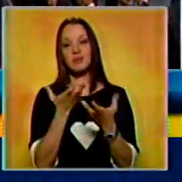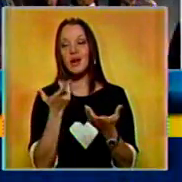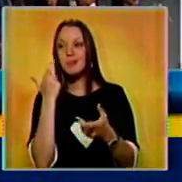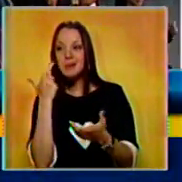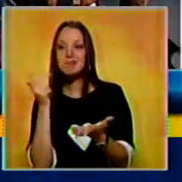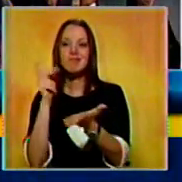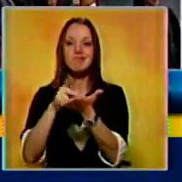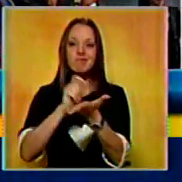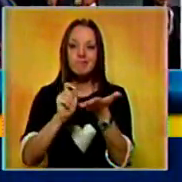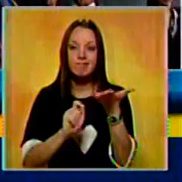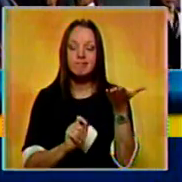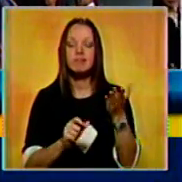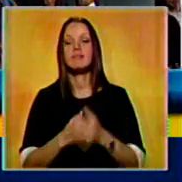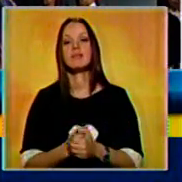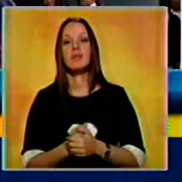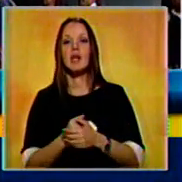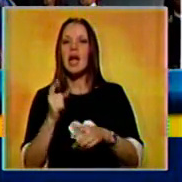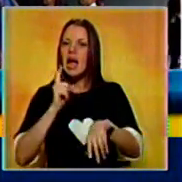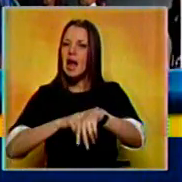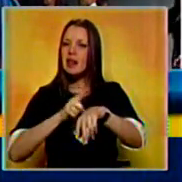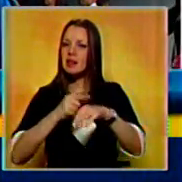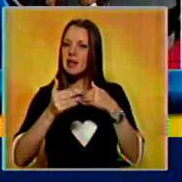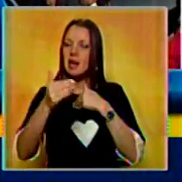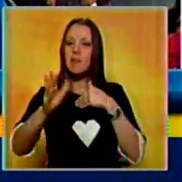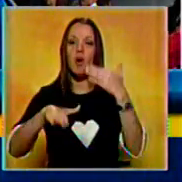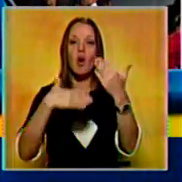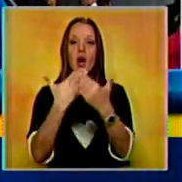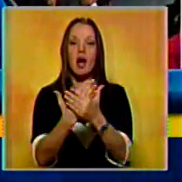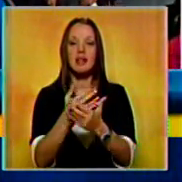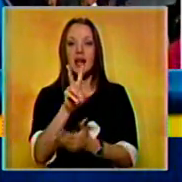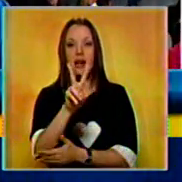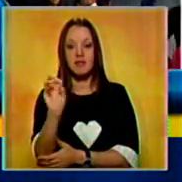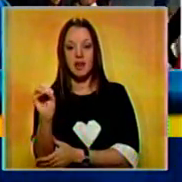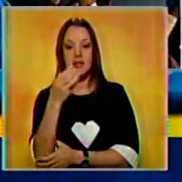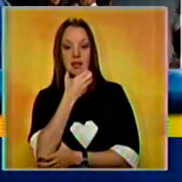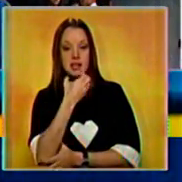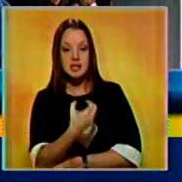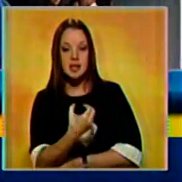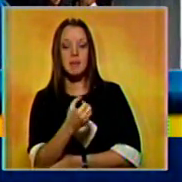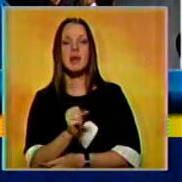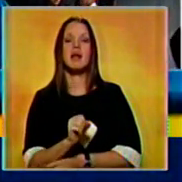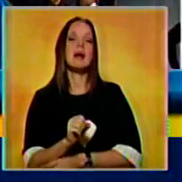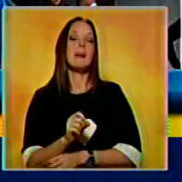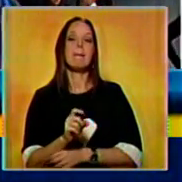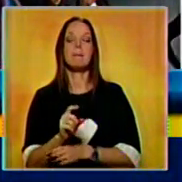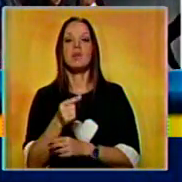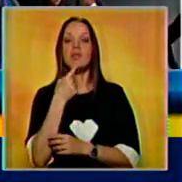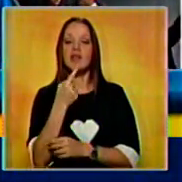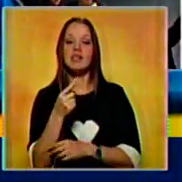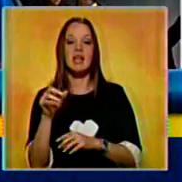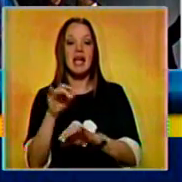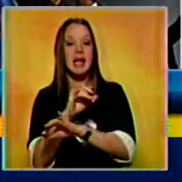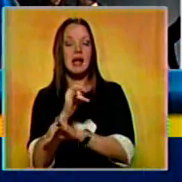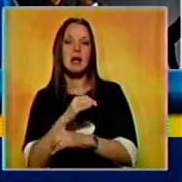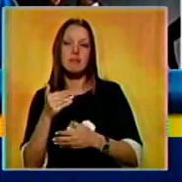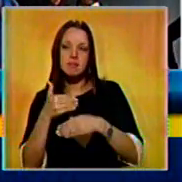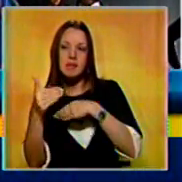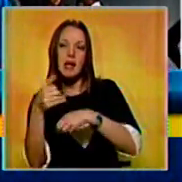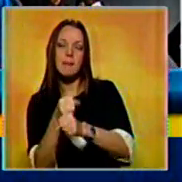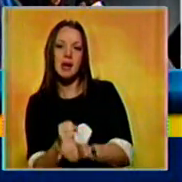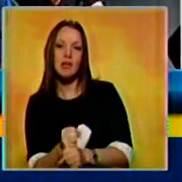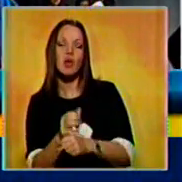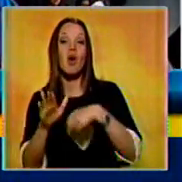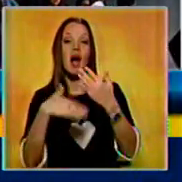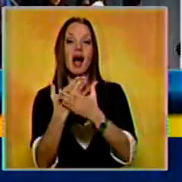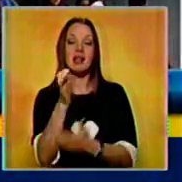para finiquitar todo el procedimiento es para el 20 de diciembre. Con la prórroga podría terminar en el mes de enero. Recordemos que